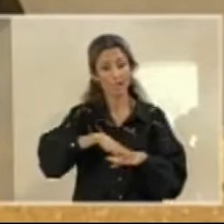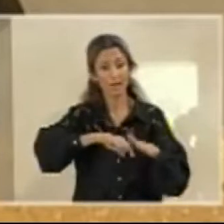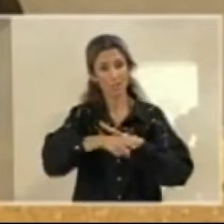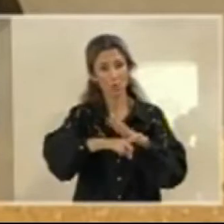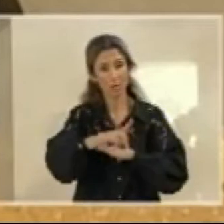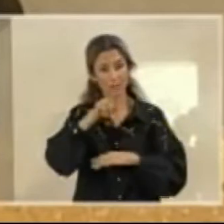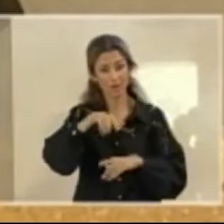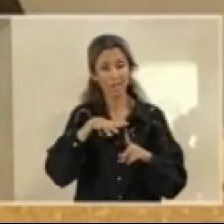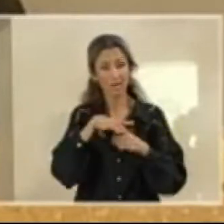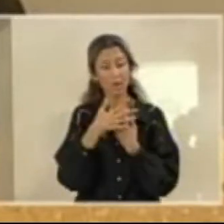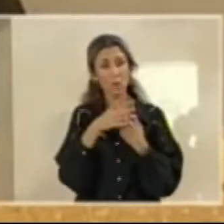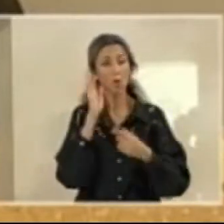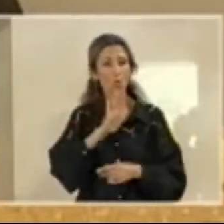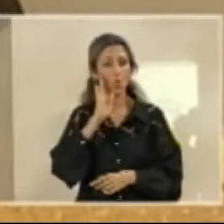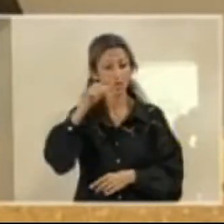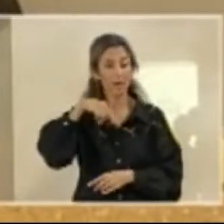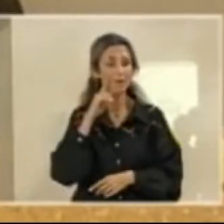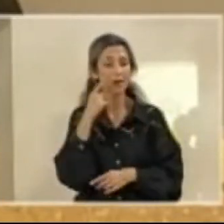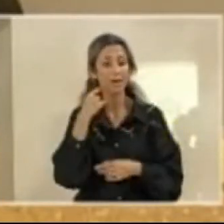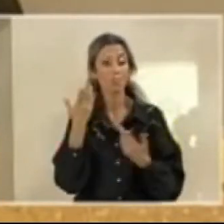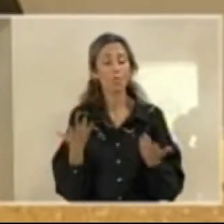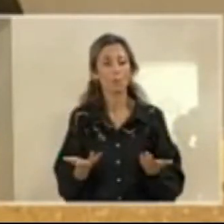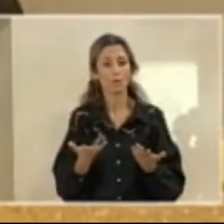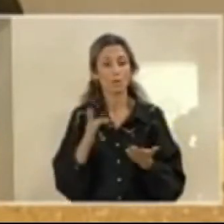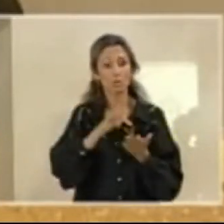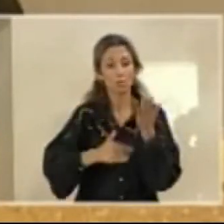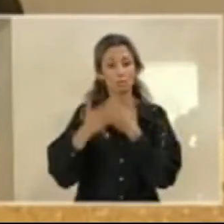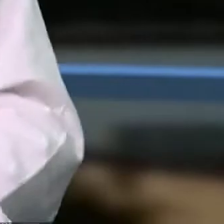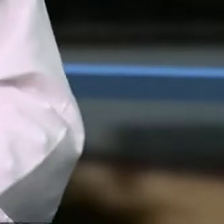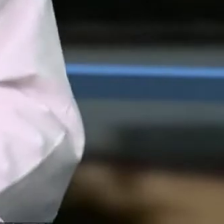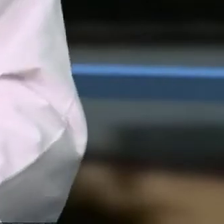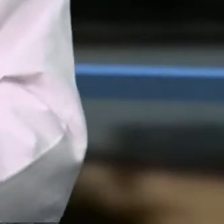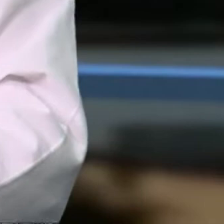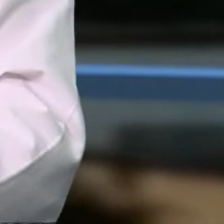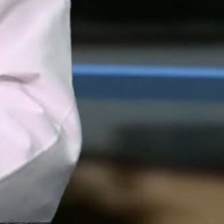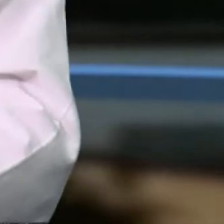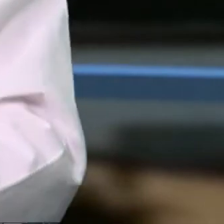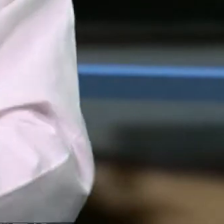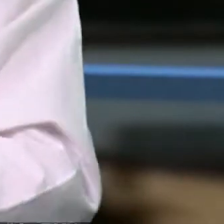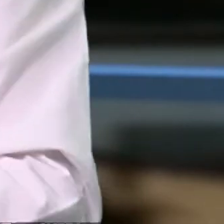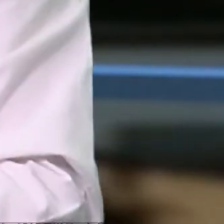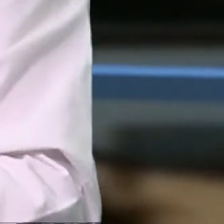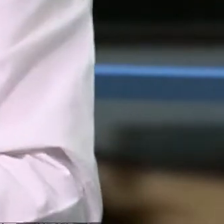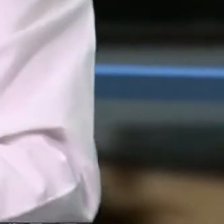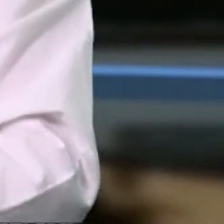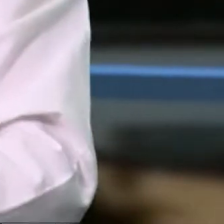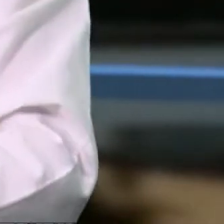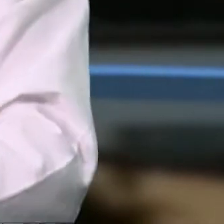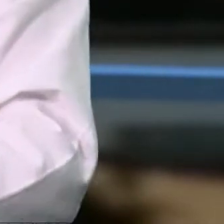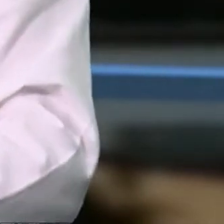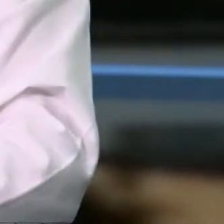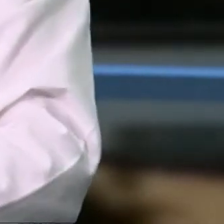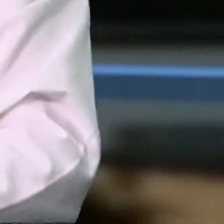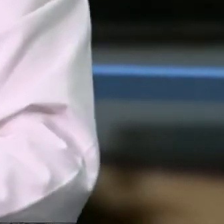hora de gestionar y de casos de corrupción en Almería fue lo que hicieron ustedes en la diputación en toda regla Por cierto